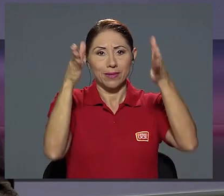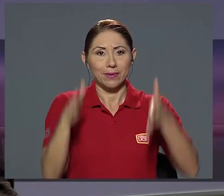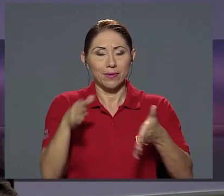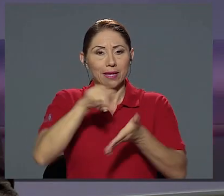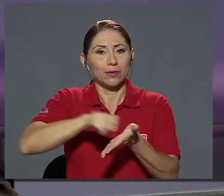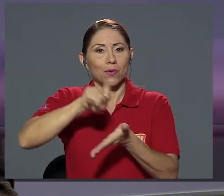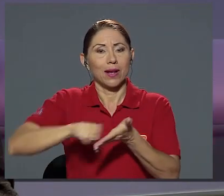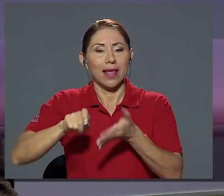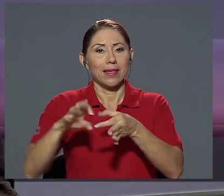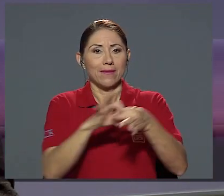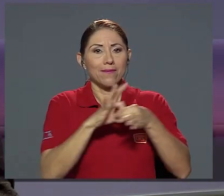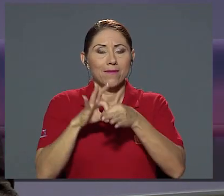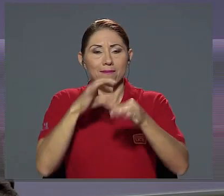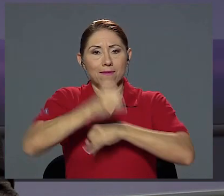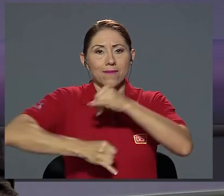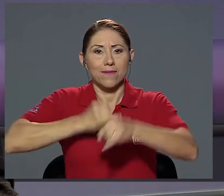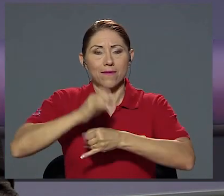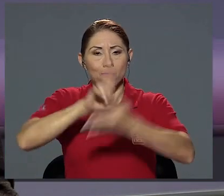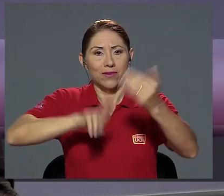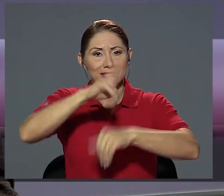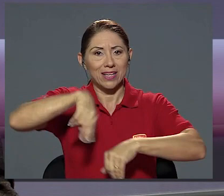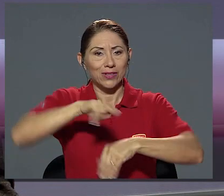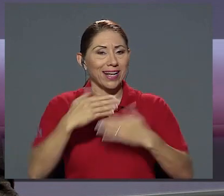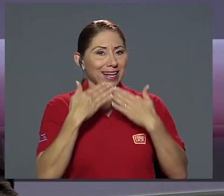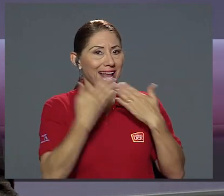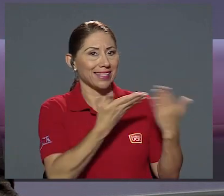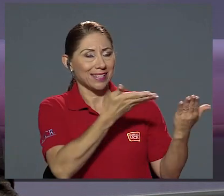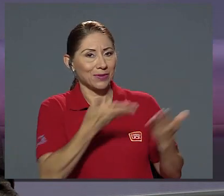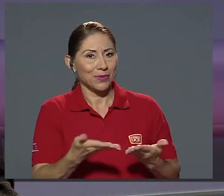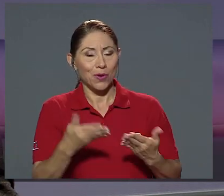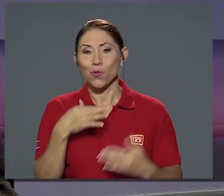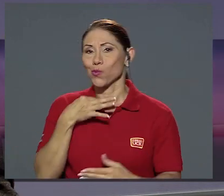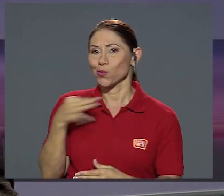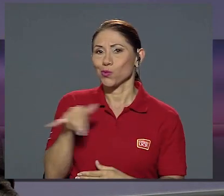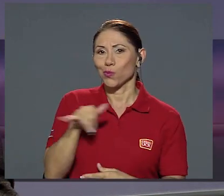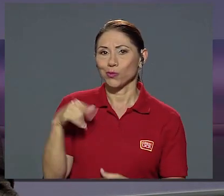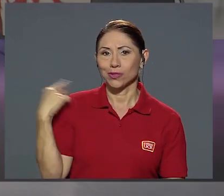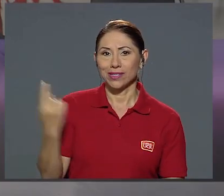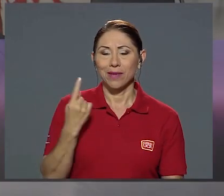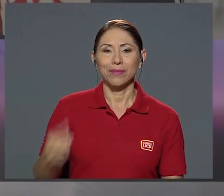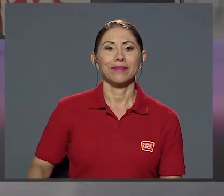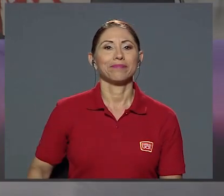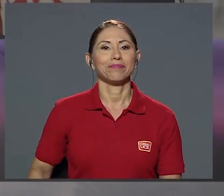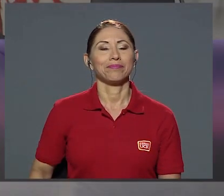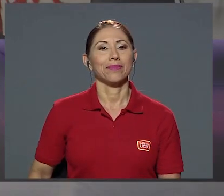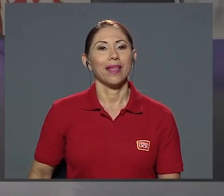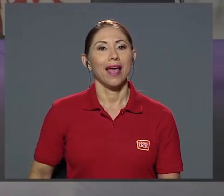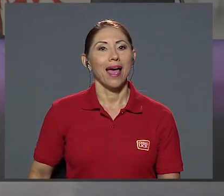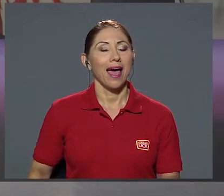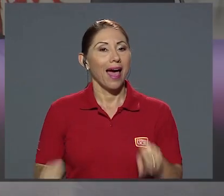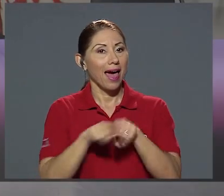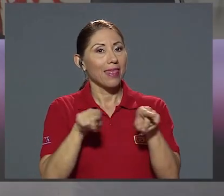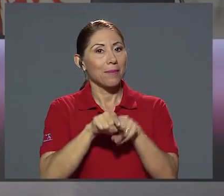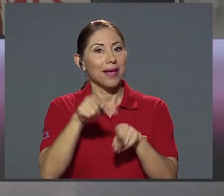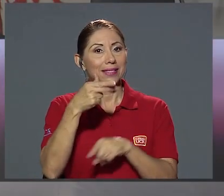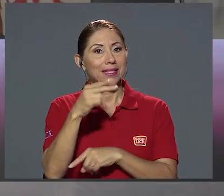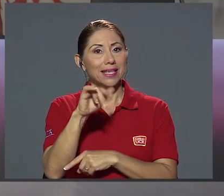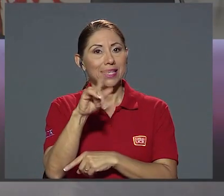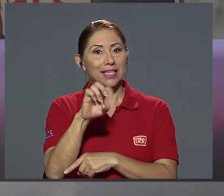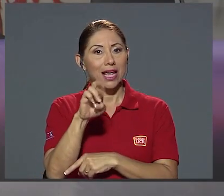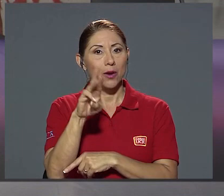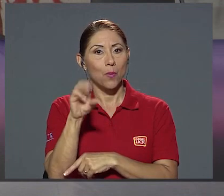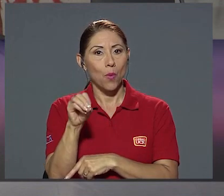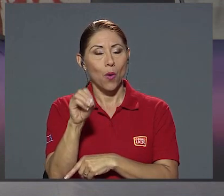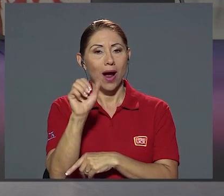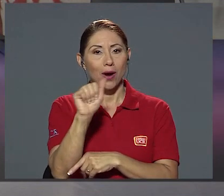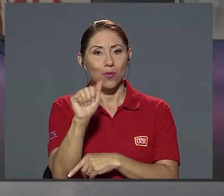quien es académico de la Escuela de Relaciones Internacionales de la Universidad Nacional. Gracias por estar con nosotros, Carlos. Un gusto, como siempre. Además, nos acompaña Guillermo